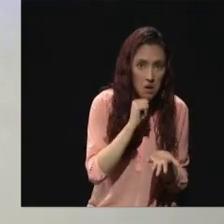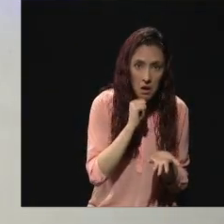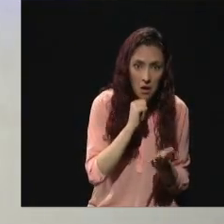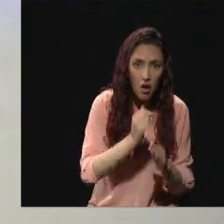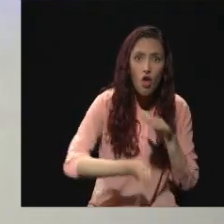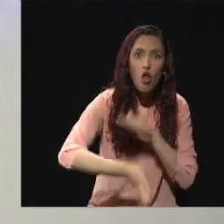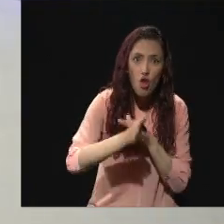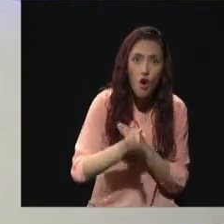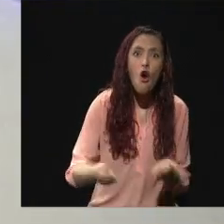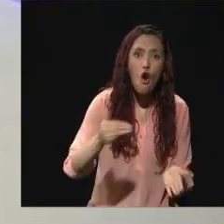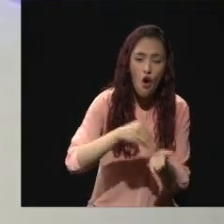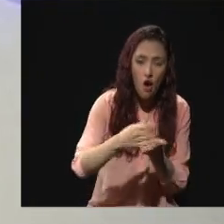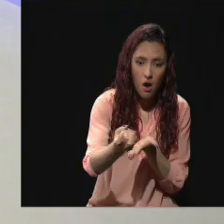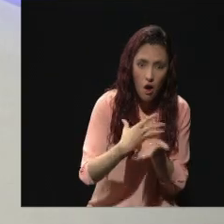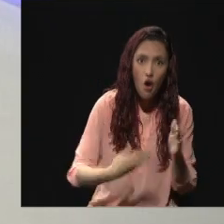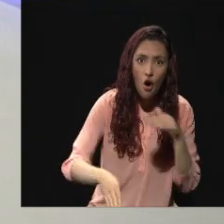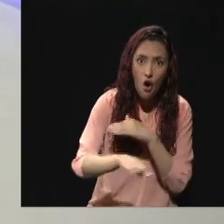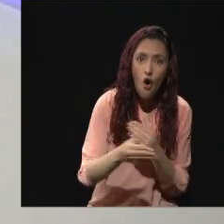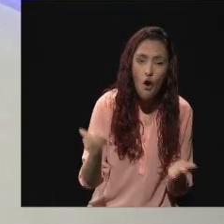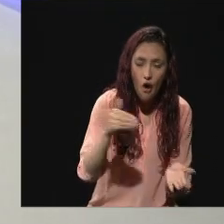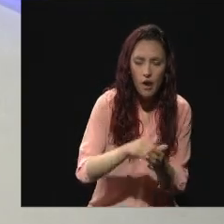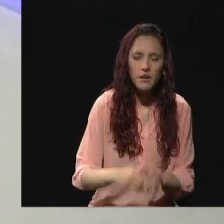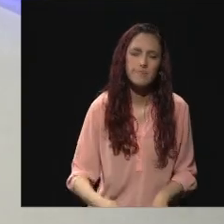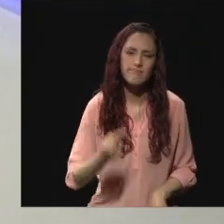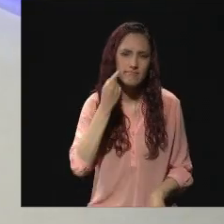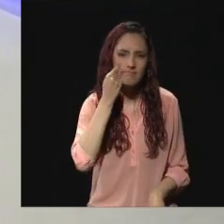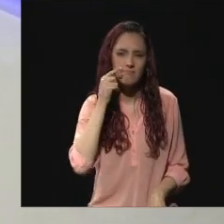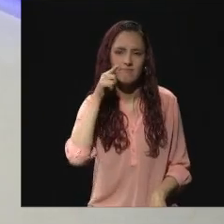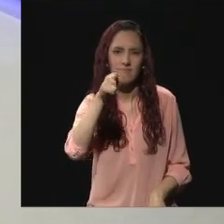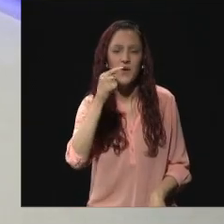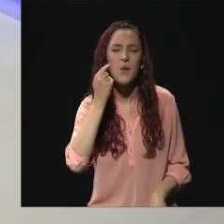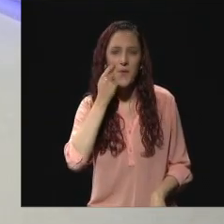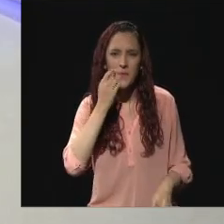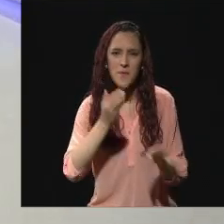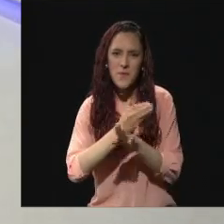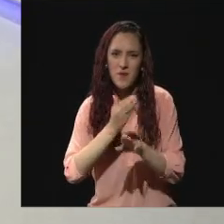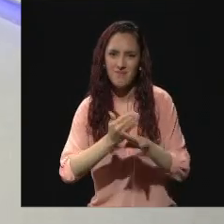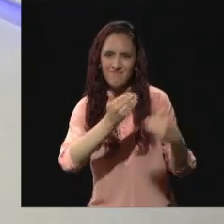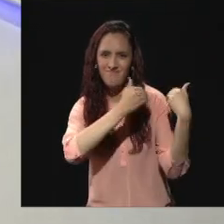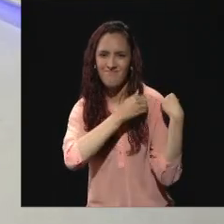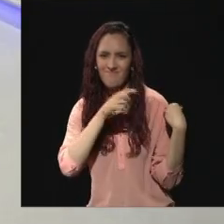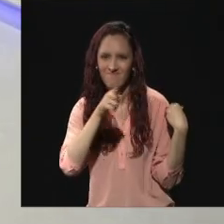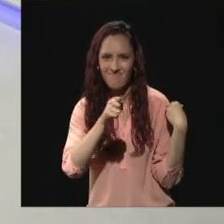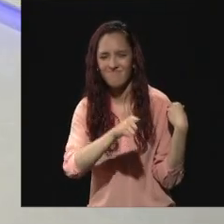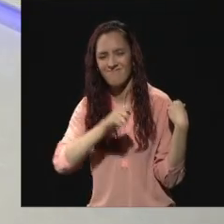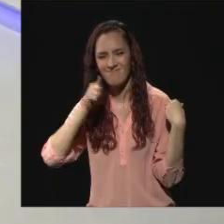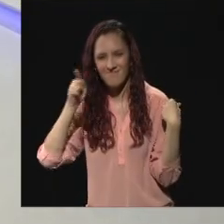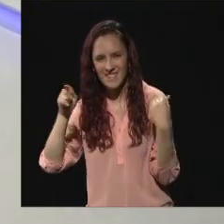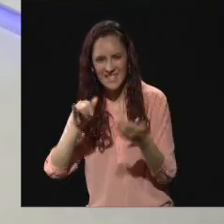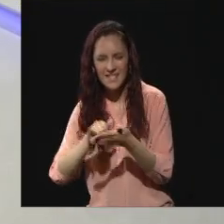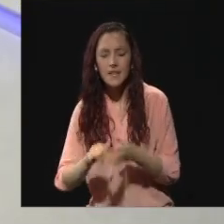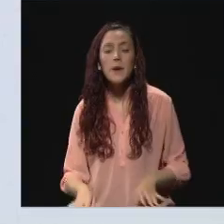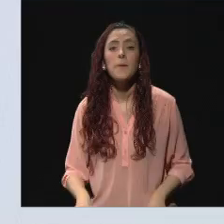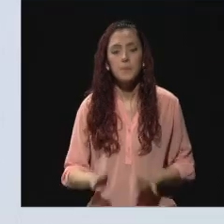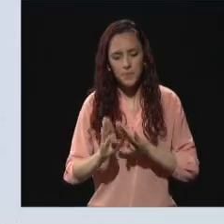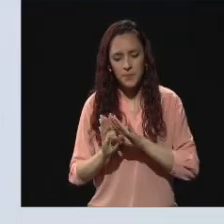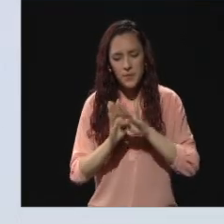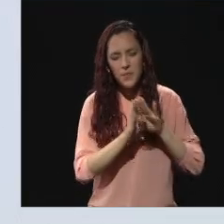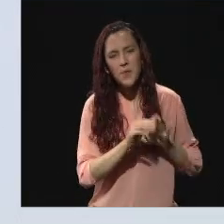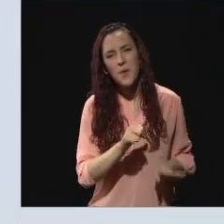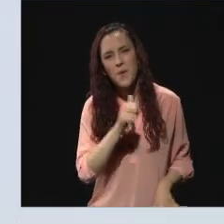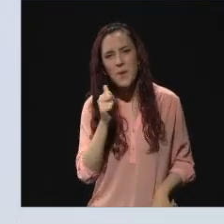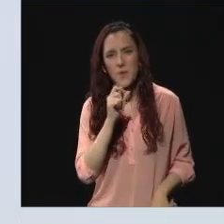eventualmente el operador va a tener responsabilidades frente a la superintendencia en nuestro comercio otra pregunta dice